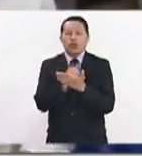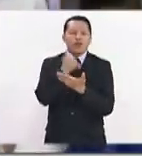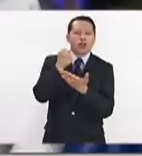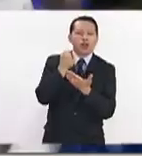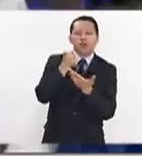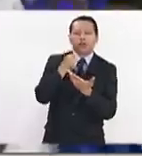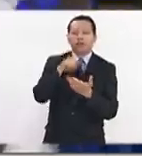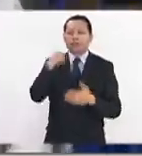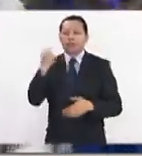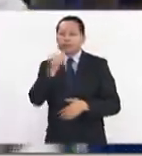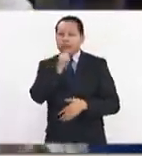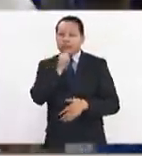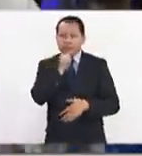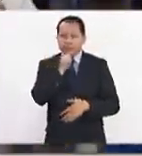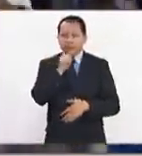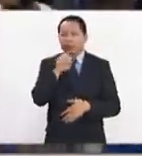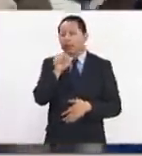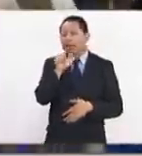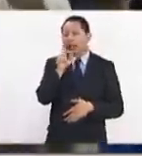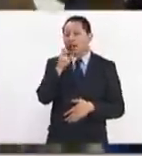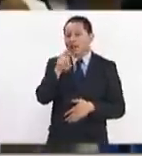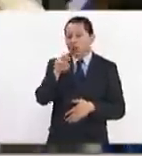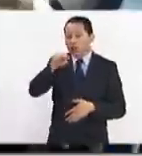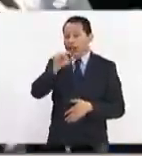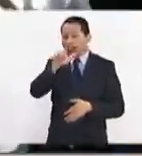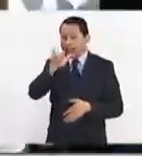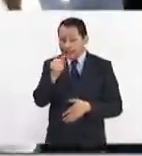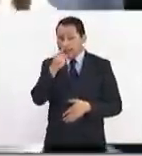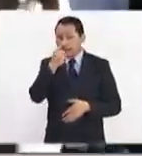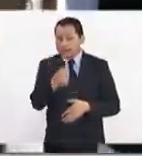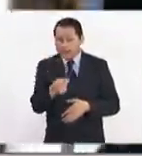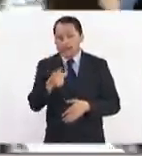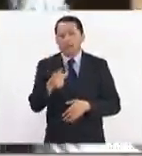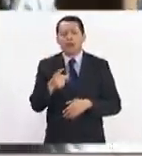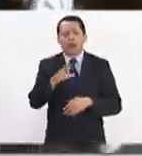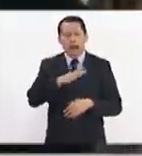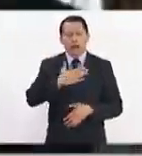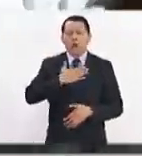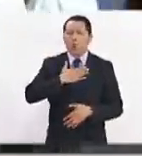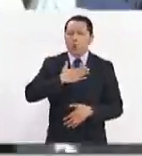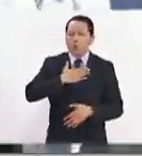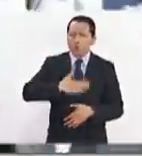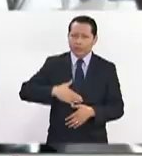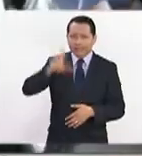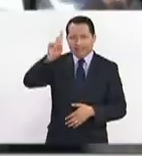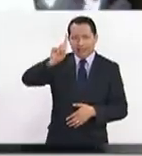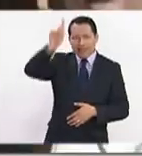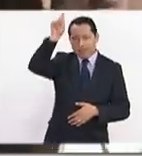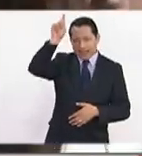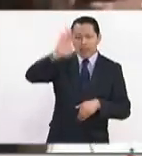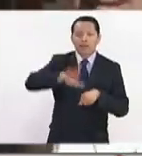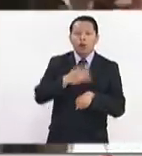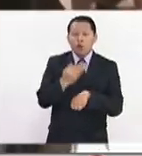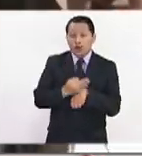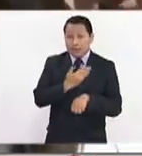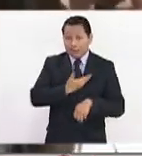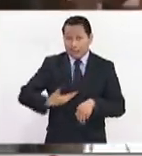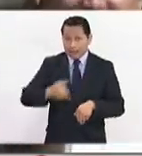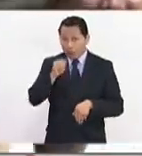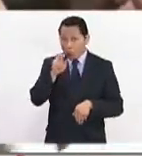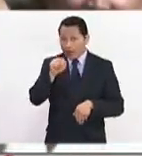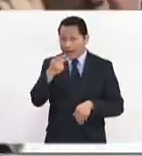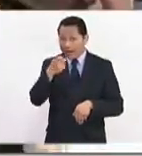Al respecto, el candidato Salvador Narsaya dijo que se impuso justicia divina, pues el actual presidente Juan Hernández